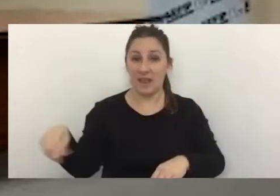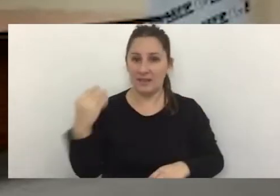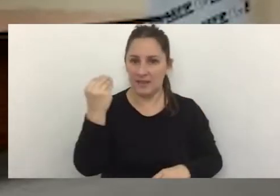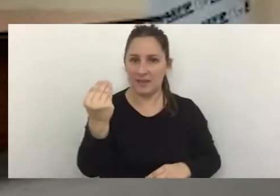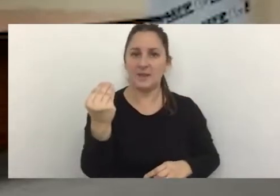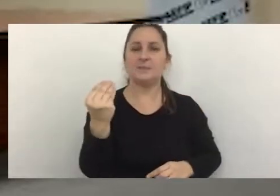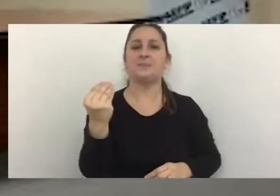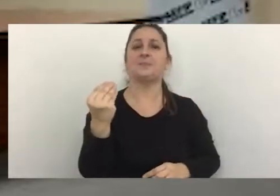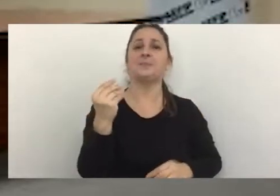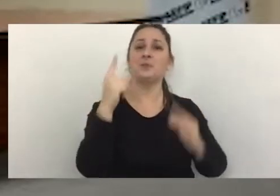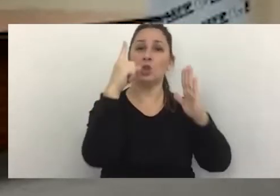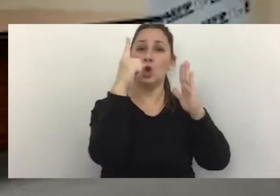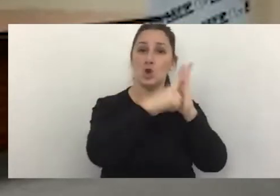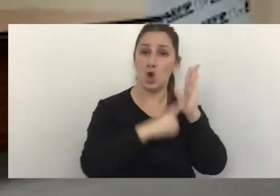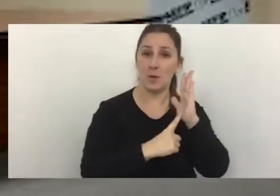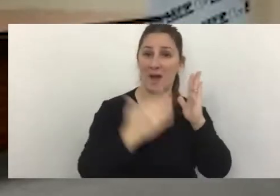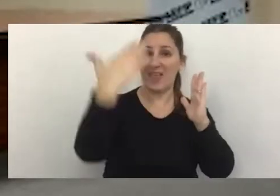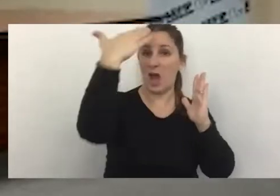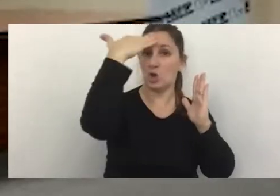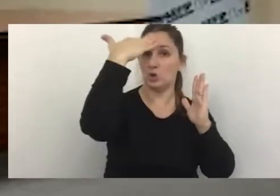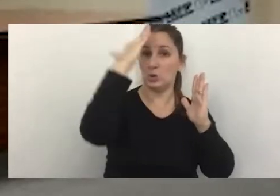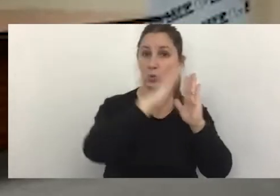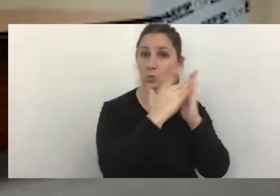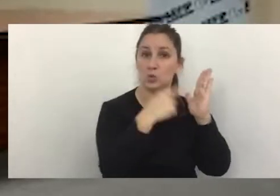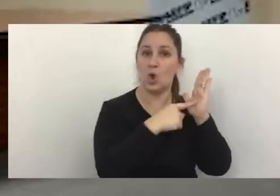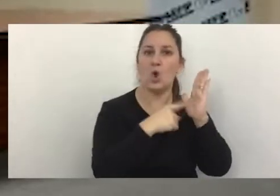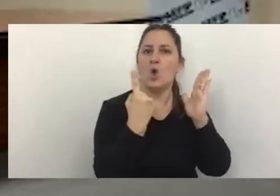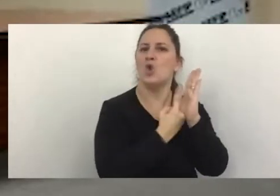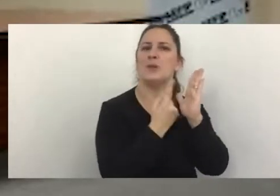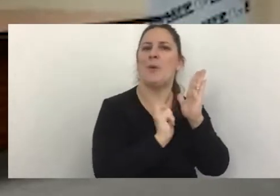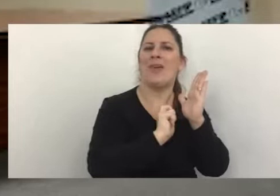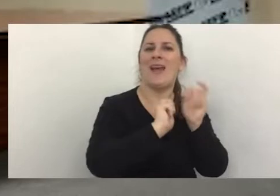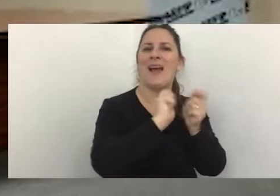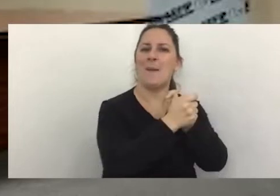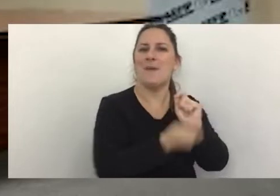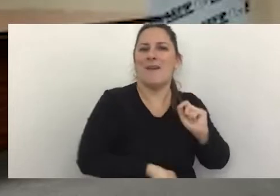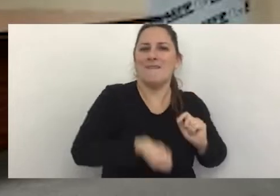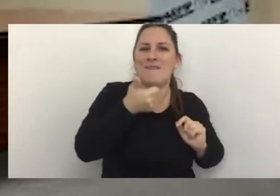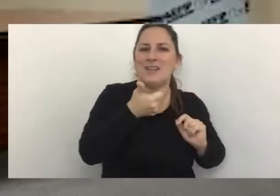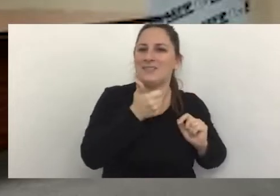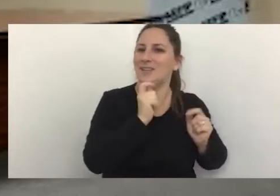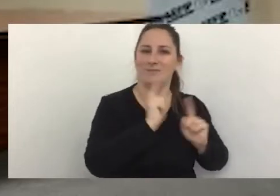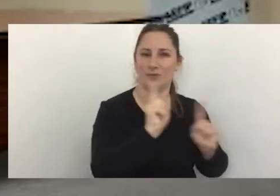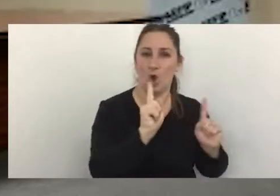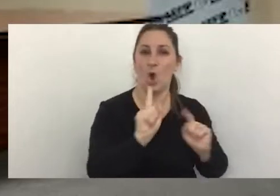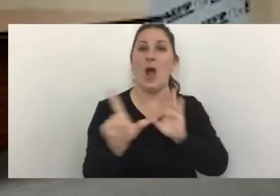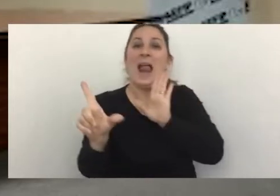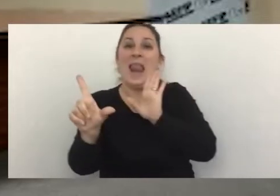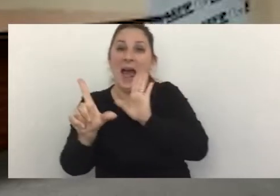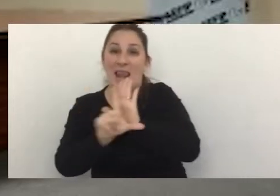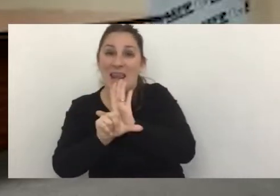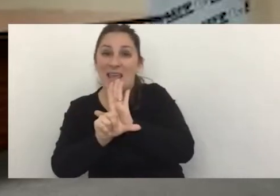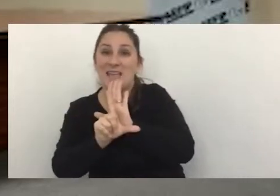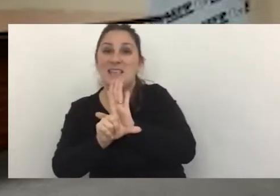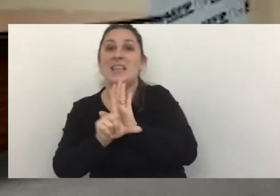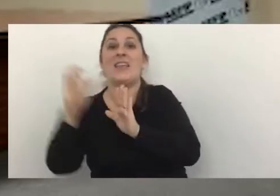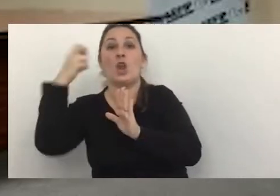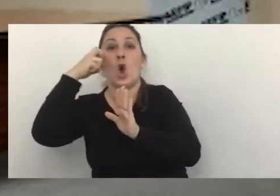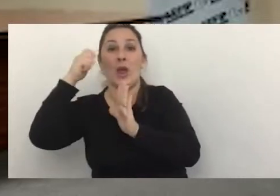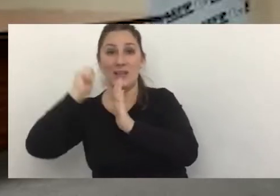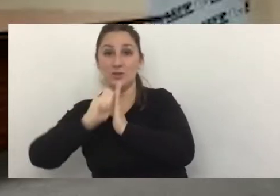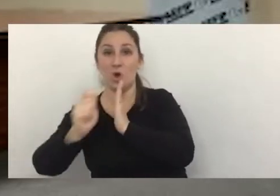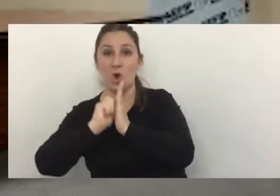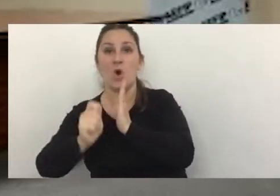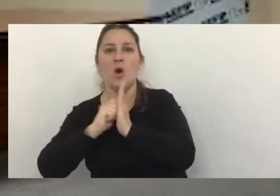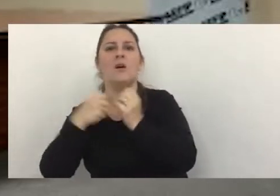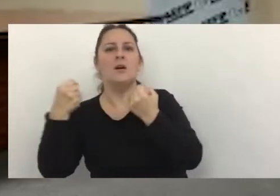las normas de la Constitución no se pueden cambiar fácilmente. En cambio, las leyes dictadas por el Congreso, basta el cambio